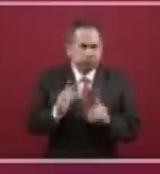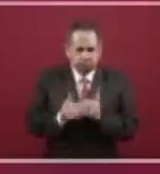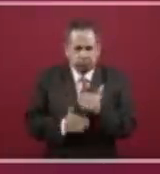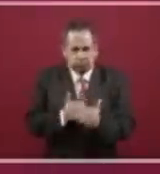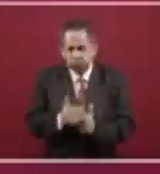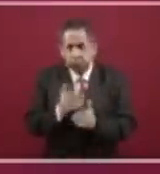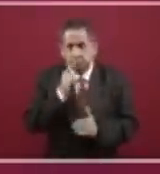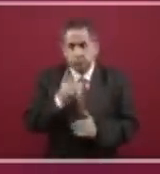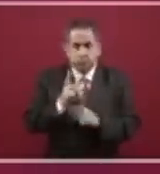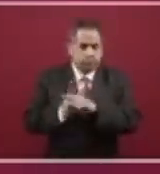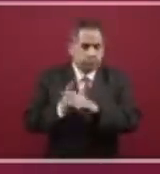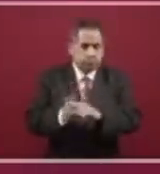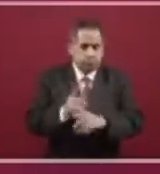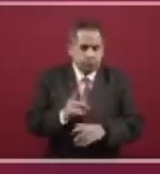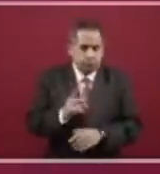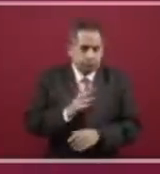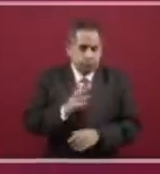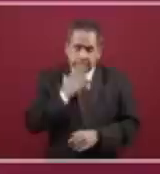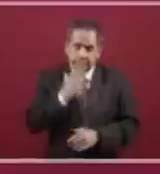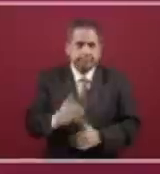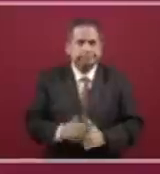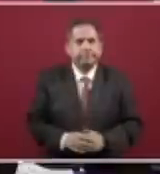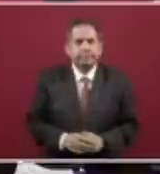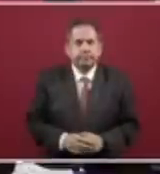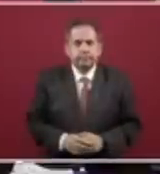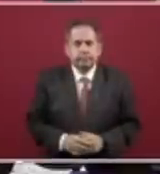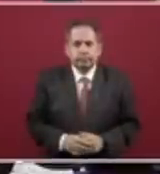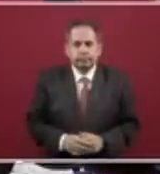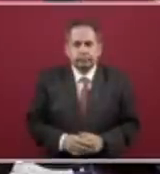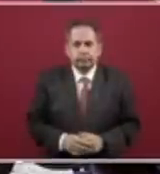manejar avanzando bastante